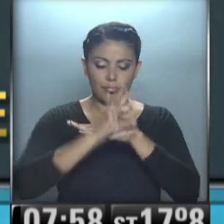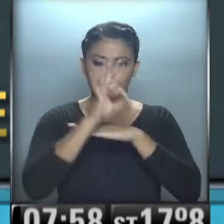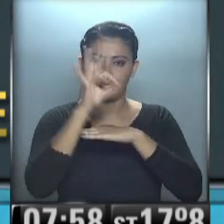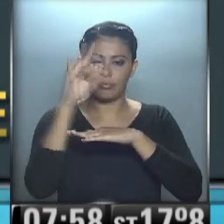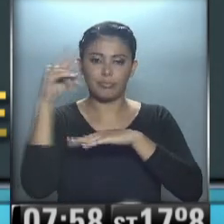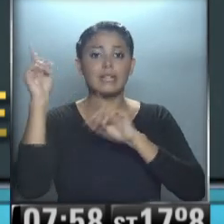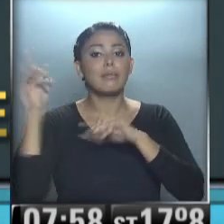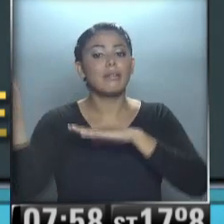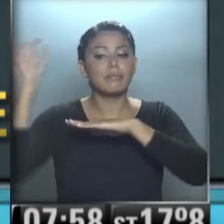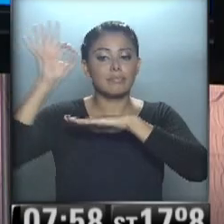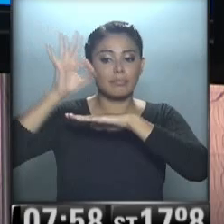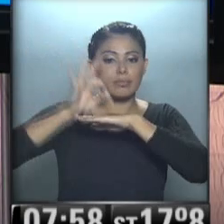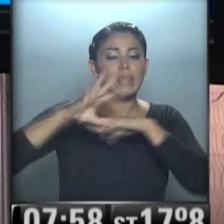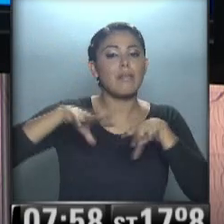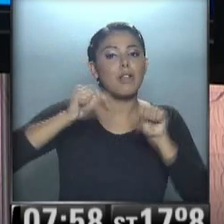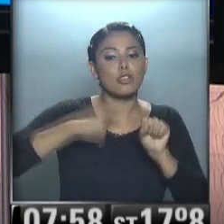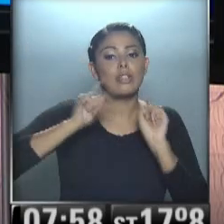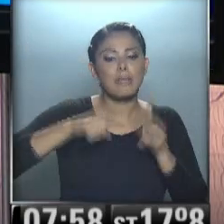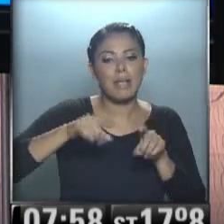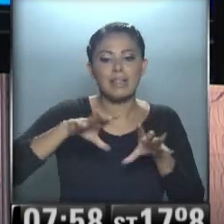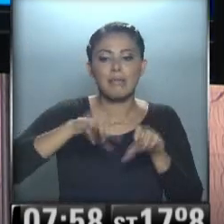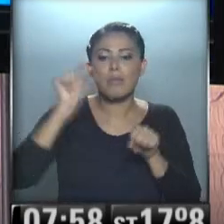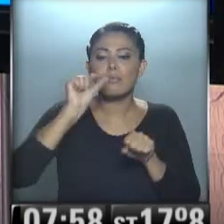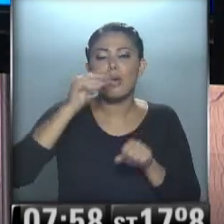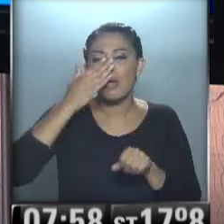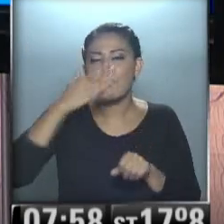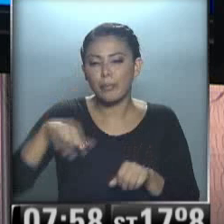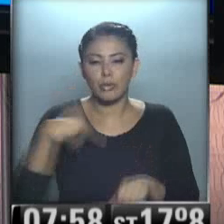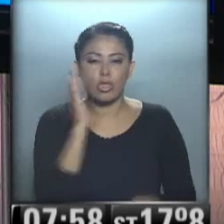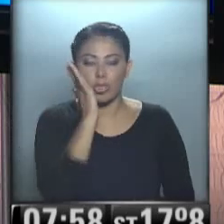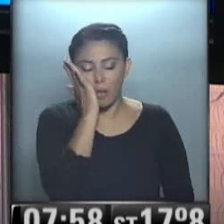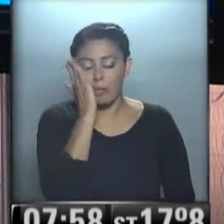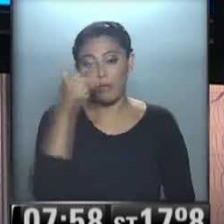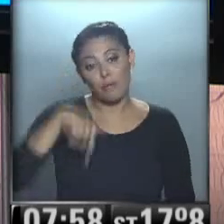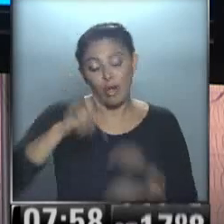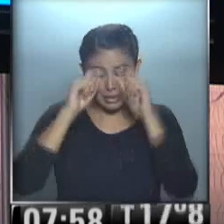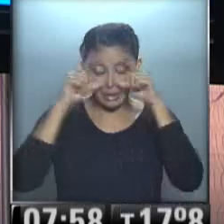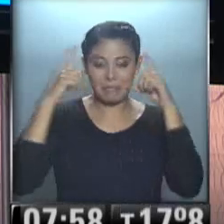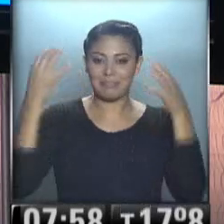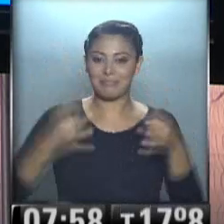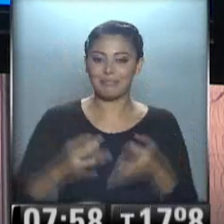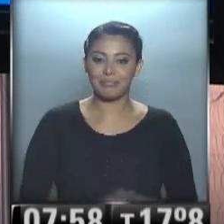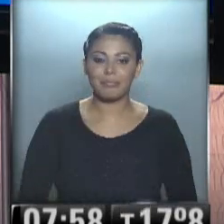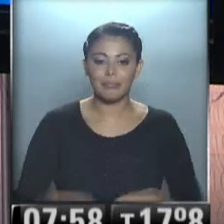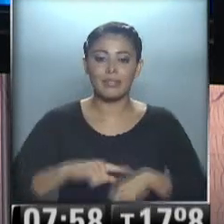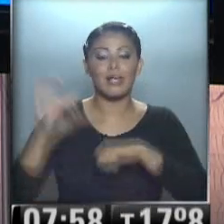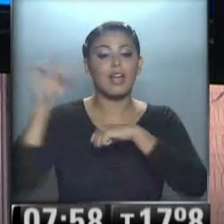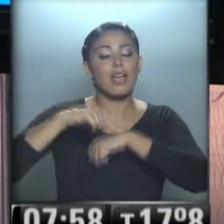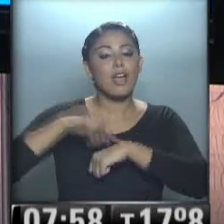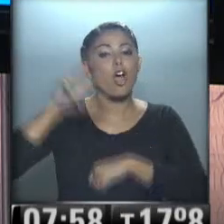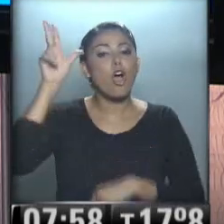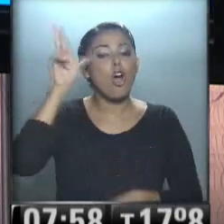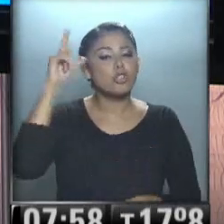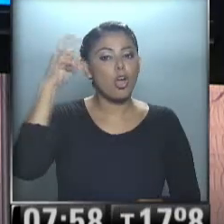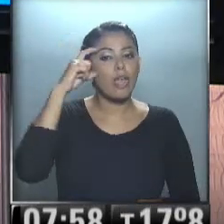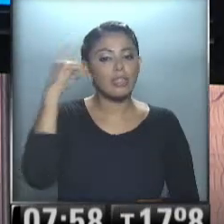tan temprano como yo. Yo voy un poquitito más tarde a dormir para estar despierta a la mañana a las 8:10.